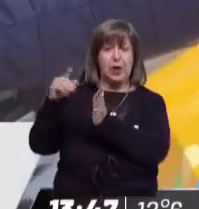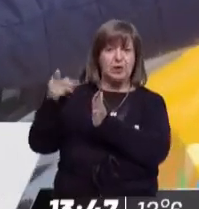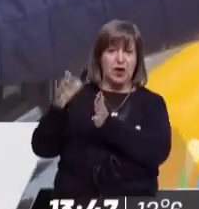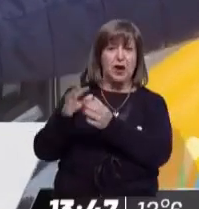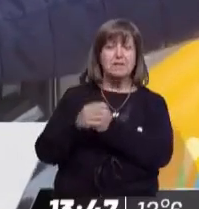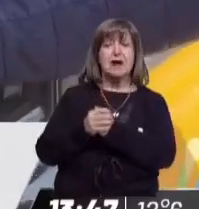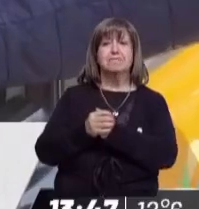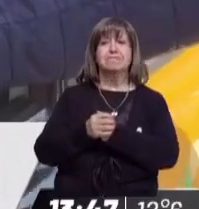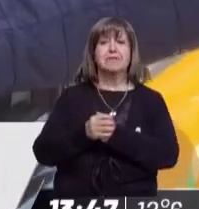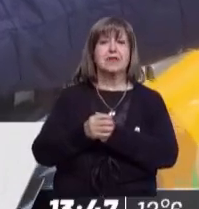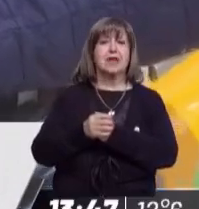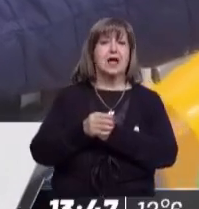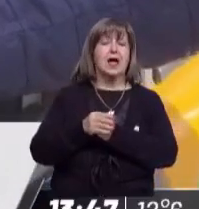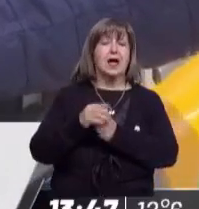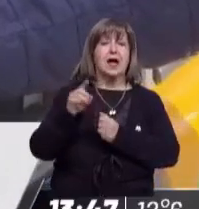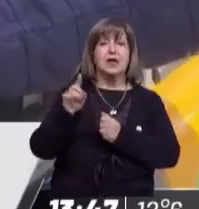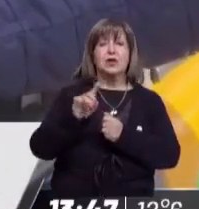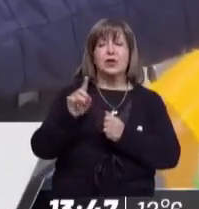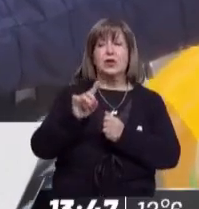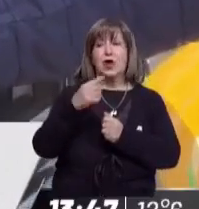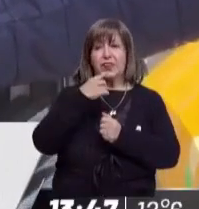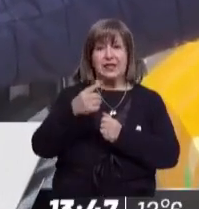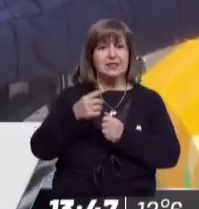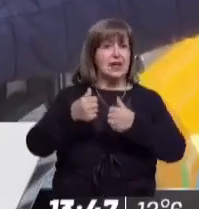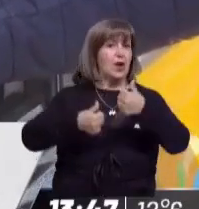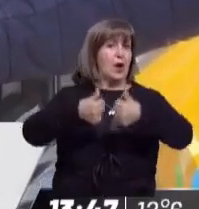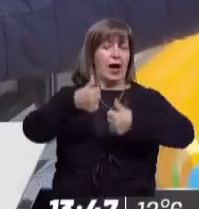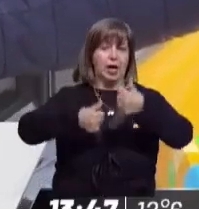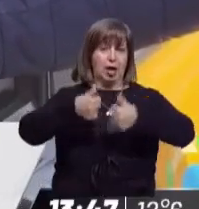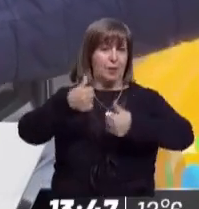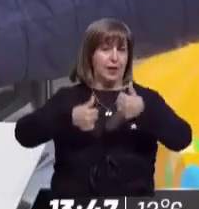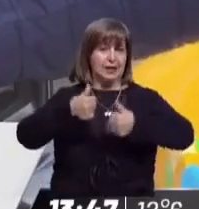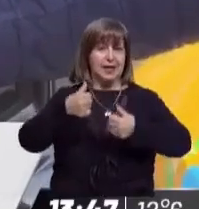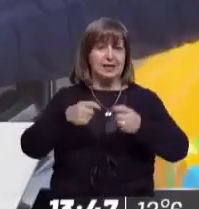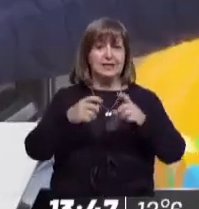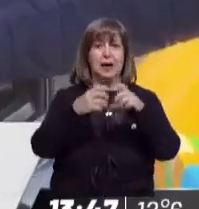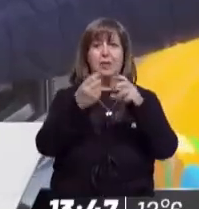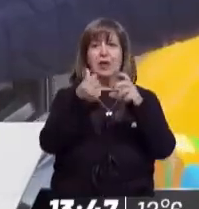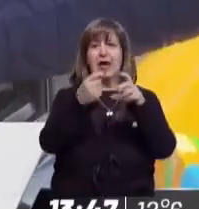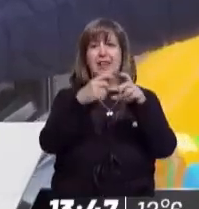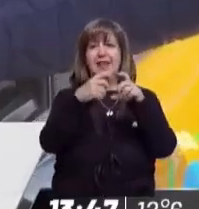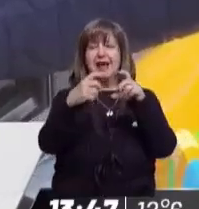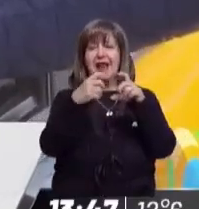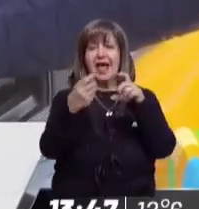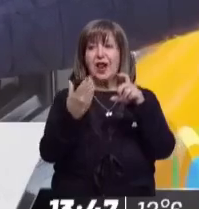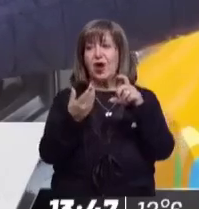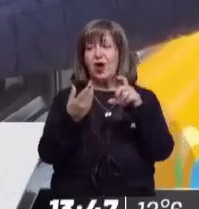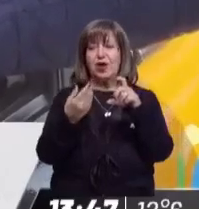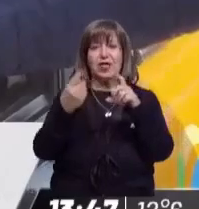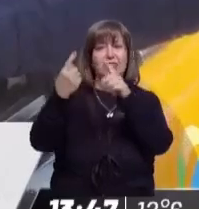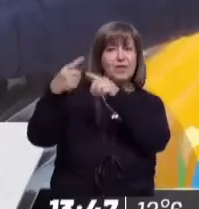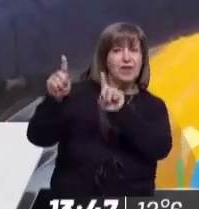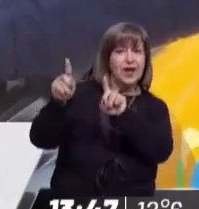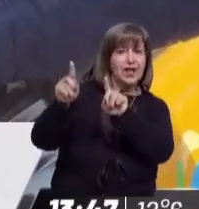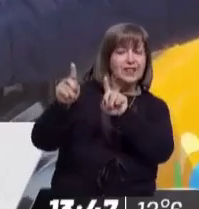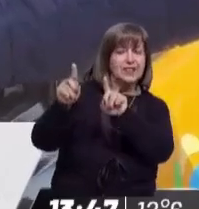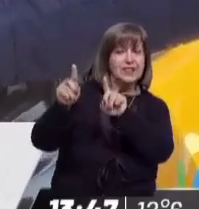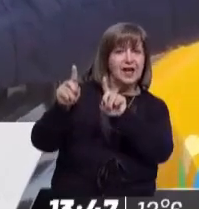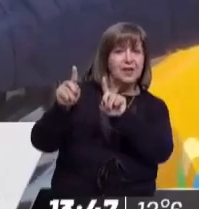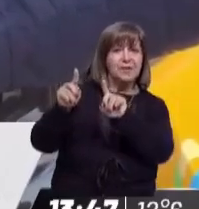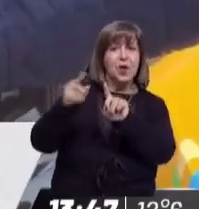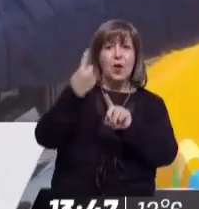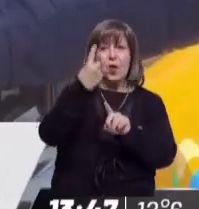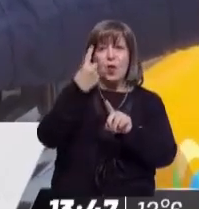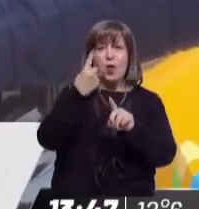no hay competencia. Haber una tarifa desigual no hay competencia para mí. Para mí sería una competencia sana si hubiera una tarifa